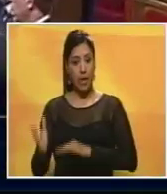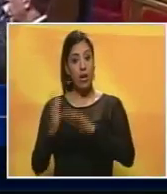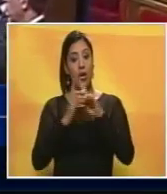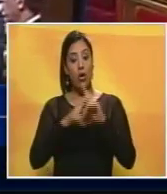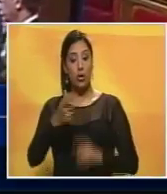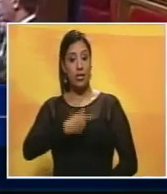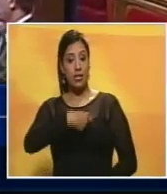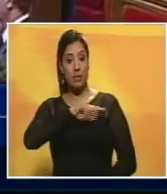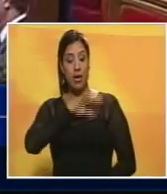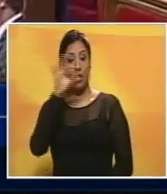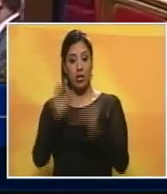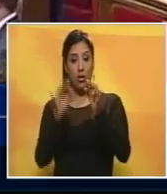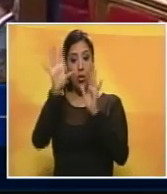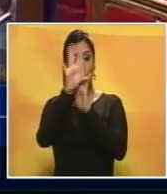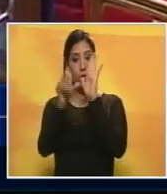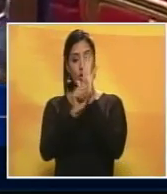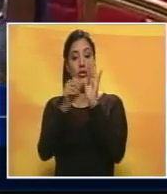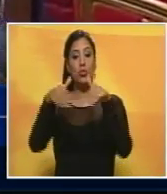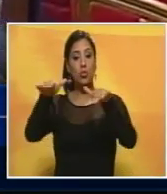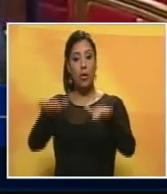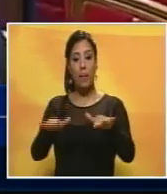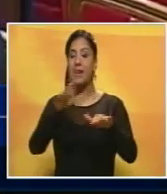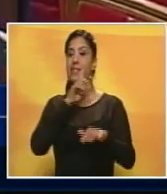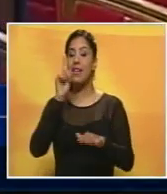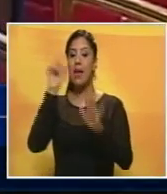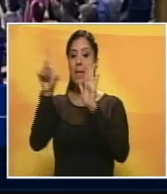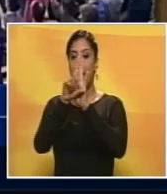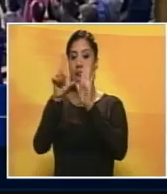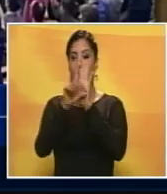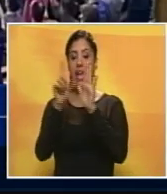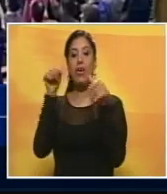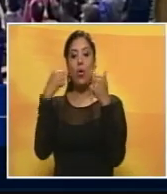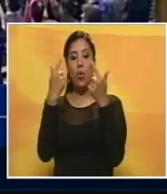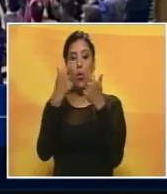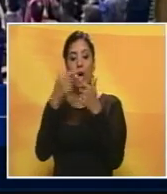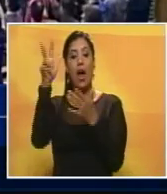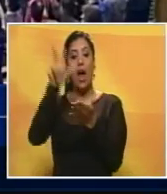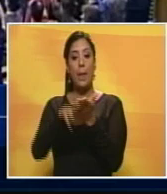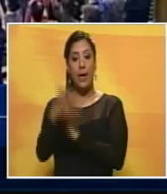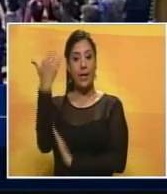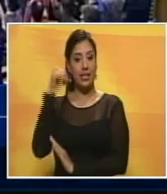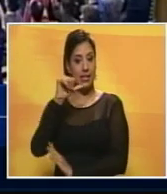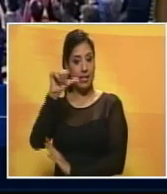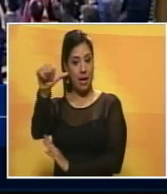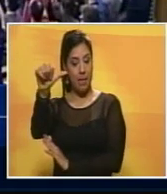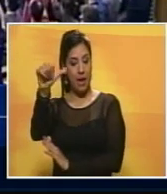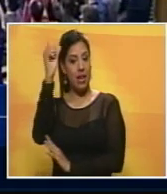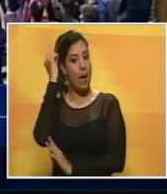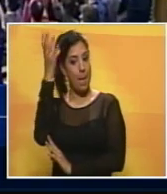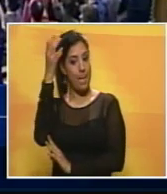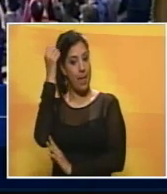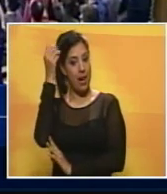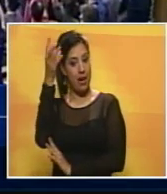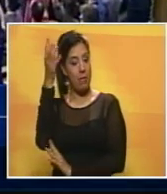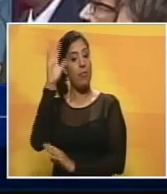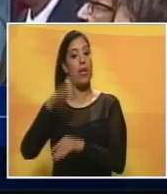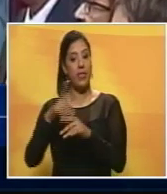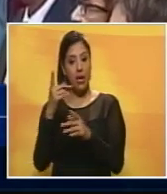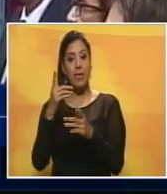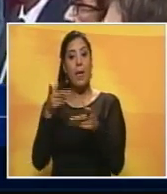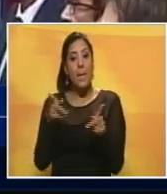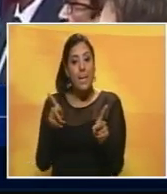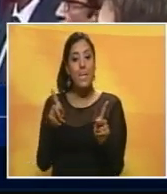En España, el Tribunal Constitucional suspendió la llamada Ley de Transitoriedad aprobada la semana pasada por el Parlamento catalán y